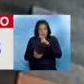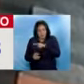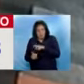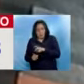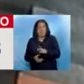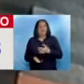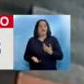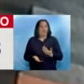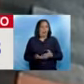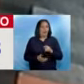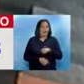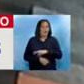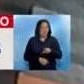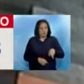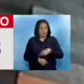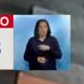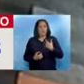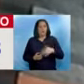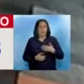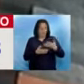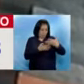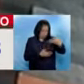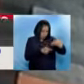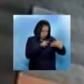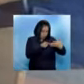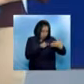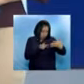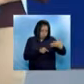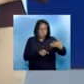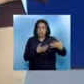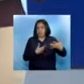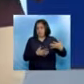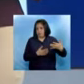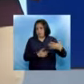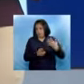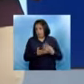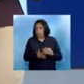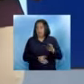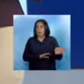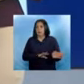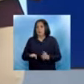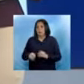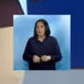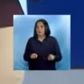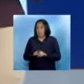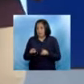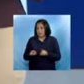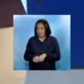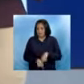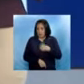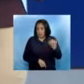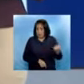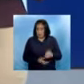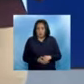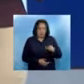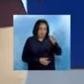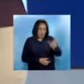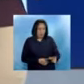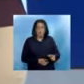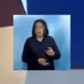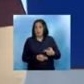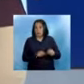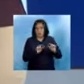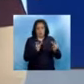se comprobó que todos tienen un amplio prontuariado. Y también les contamos que cayó uno de los rápidos y